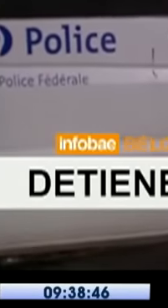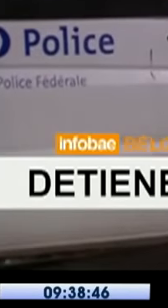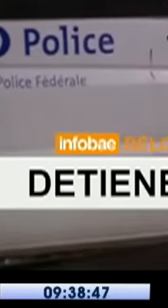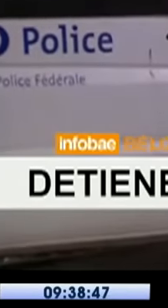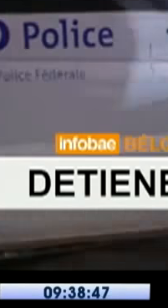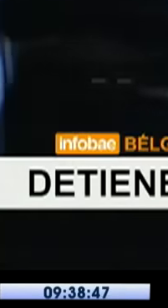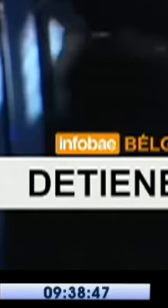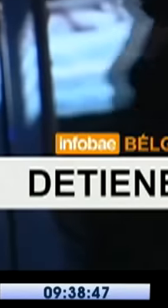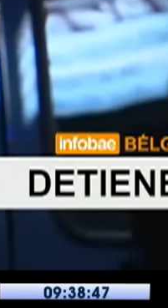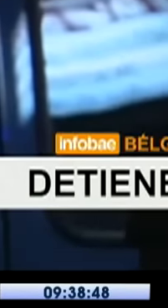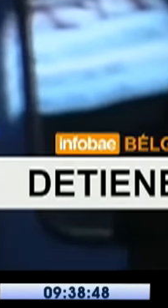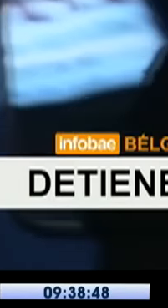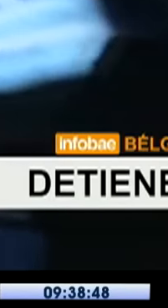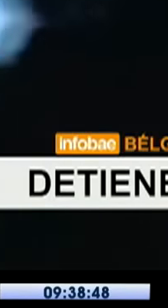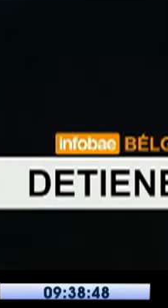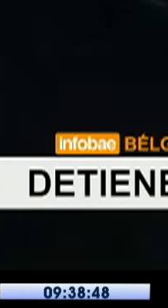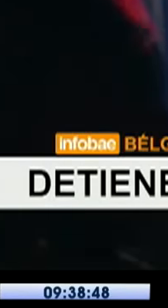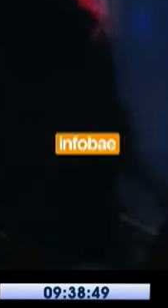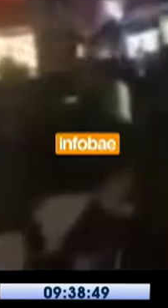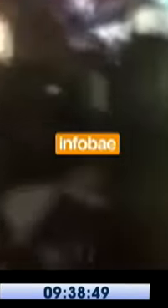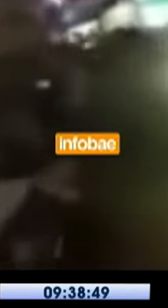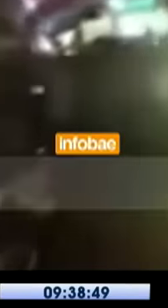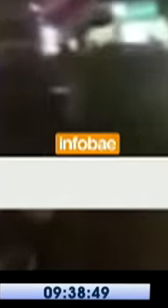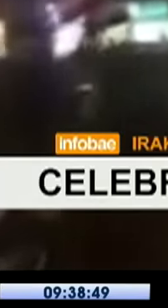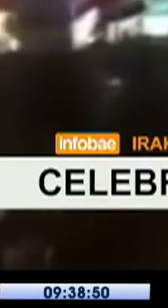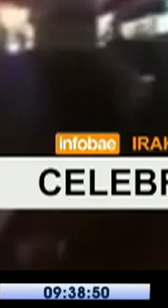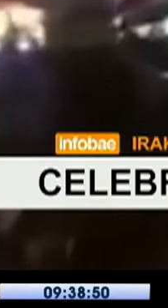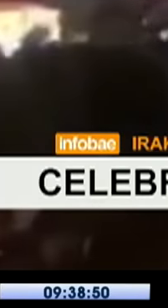capital belga durante las fiestas de fin de año.